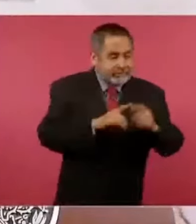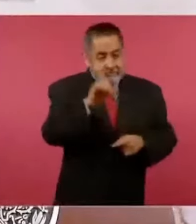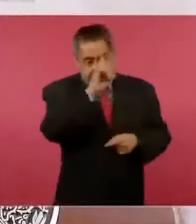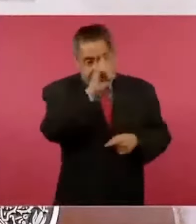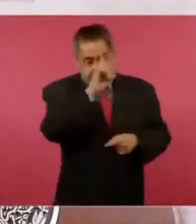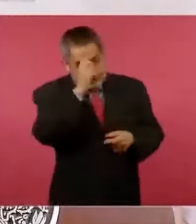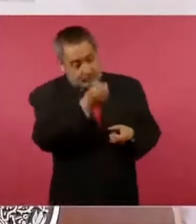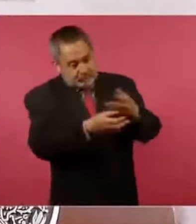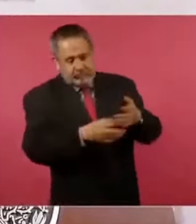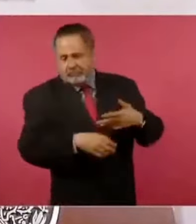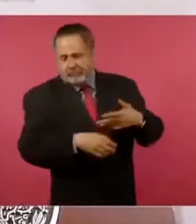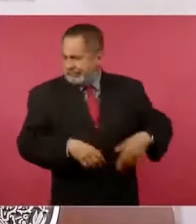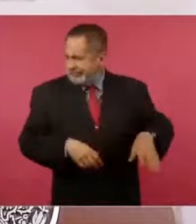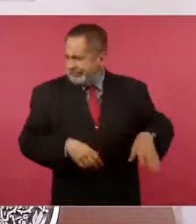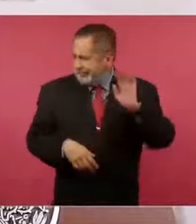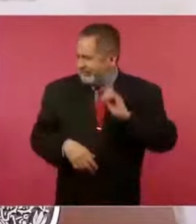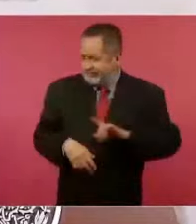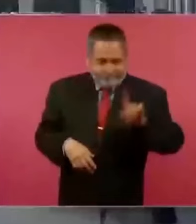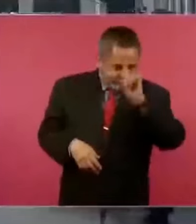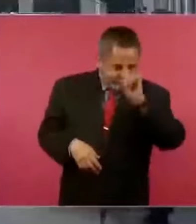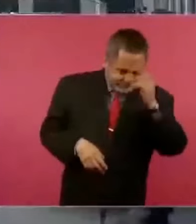asesorando, dando consejo,